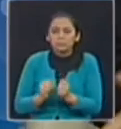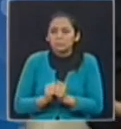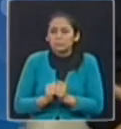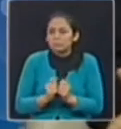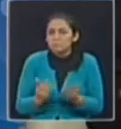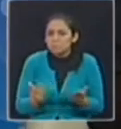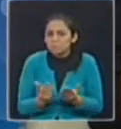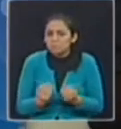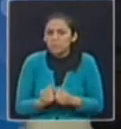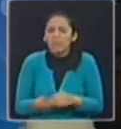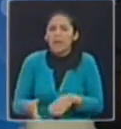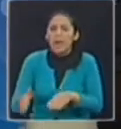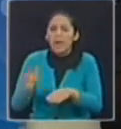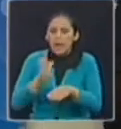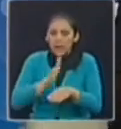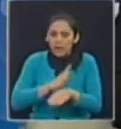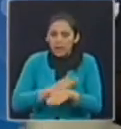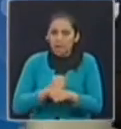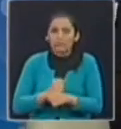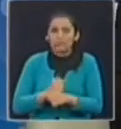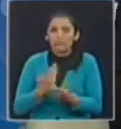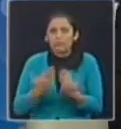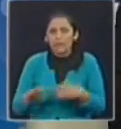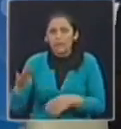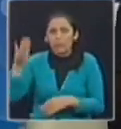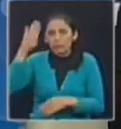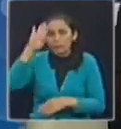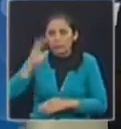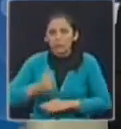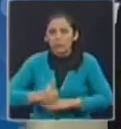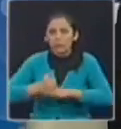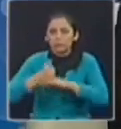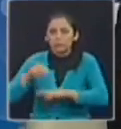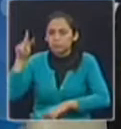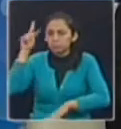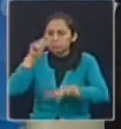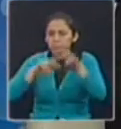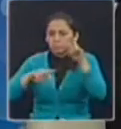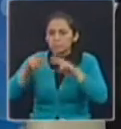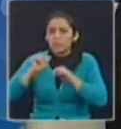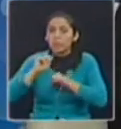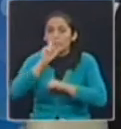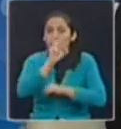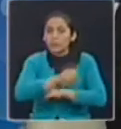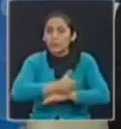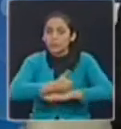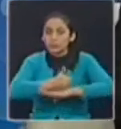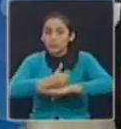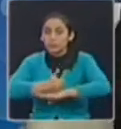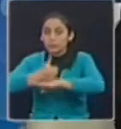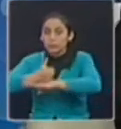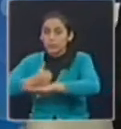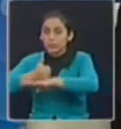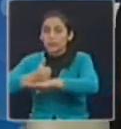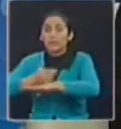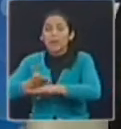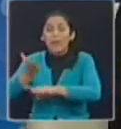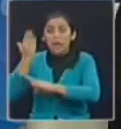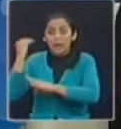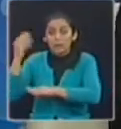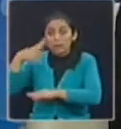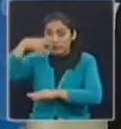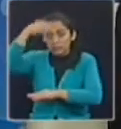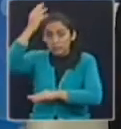los juicios penales que han existido, algunos con sentencia ya, de funcionarios que estuvieron bajo el control del vicepresidente